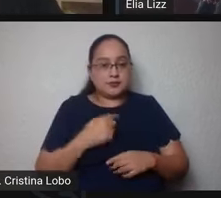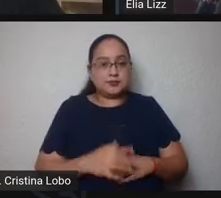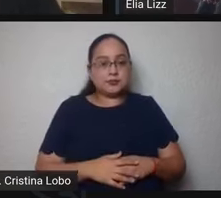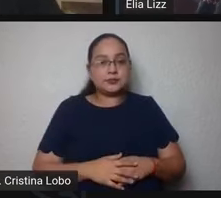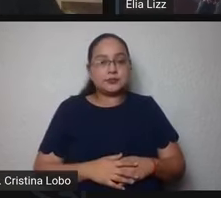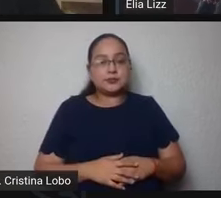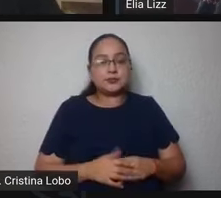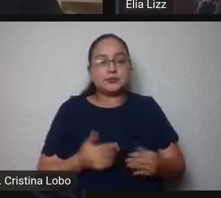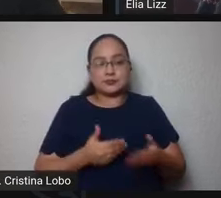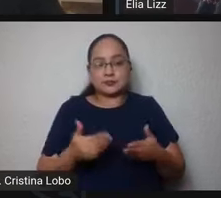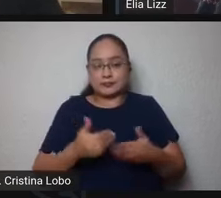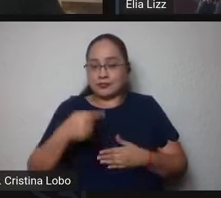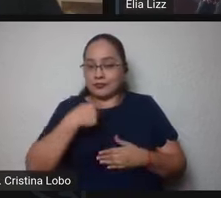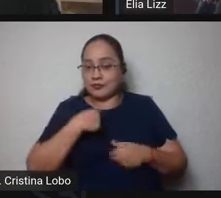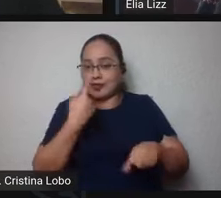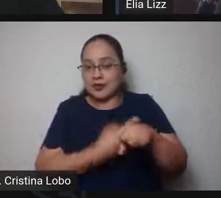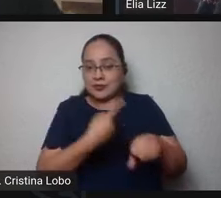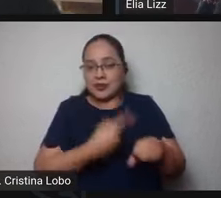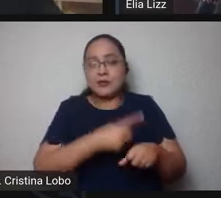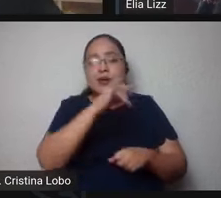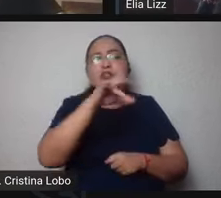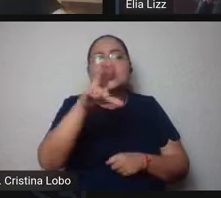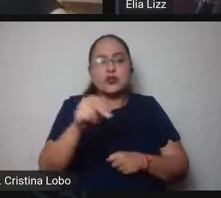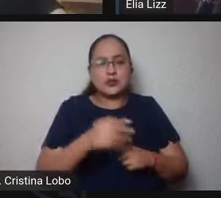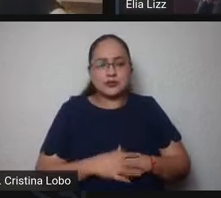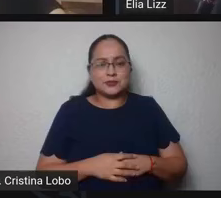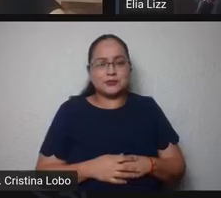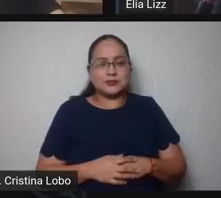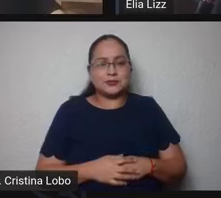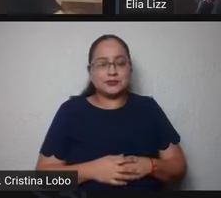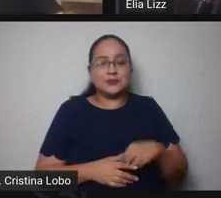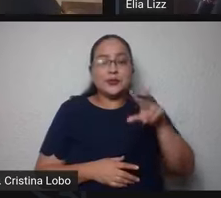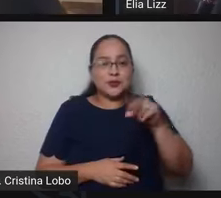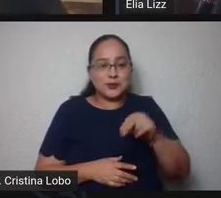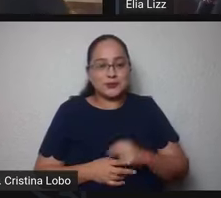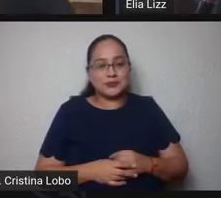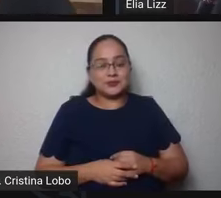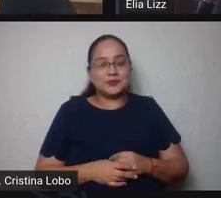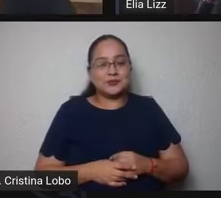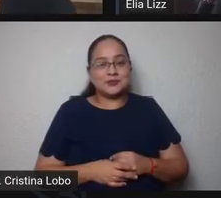Uh-huh. ¿Estoy enferma o no? No. Traes una